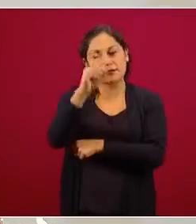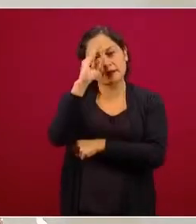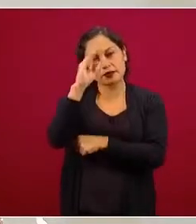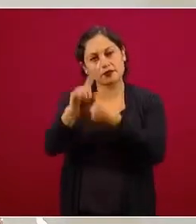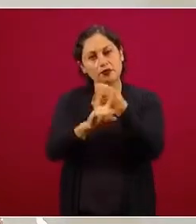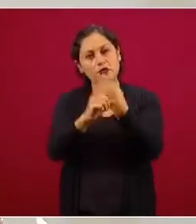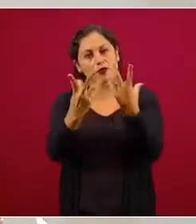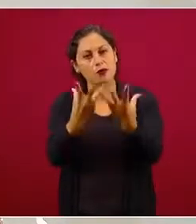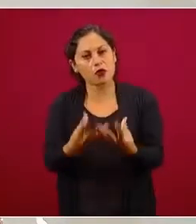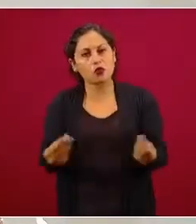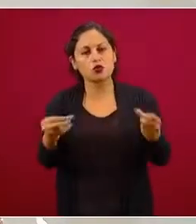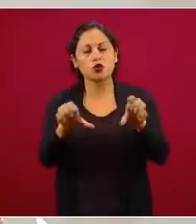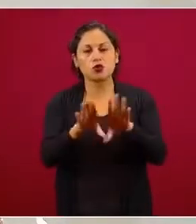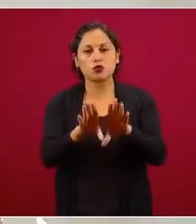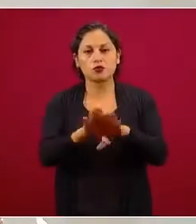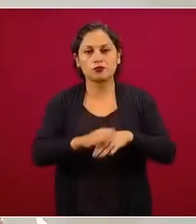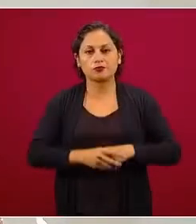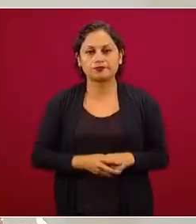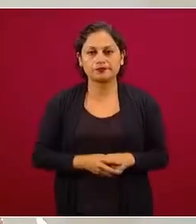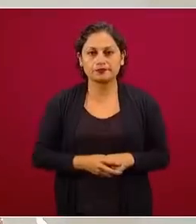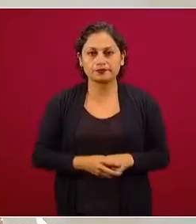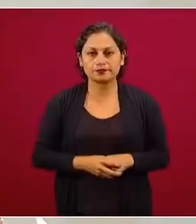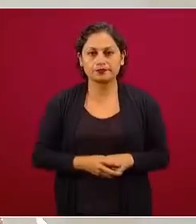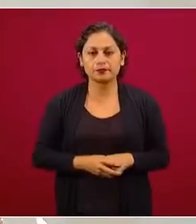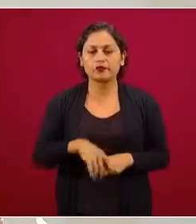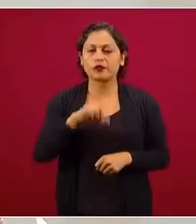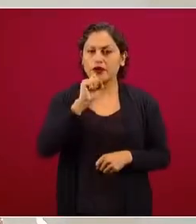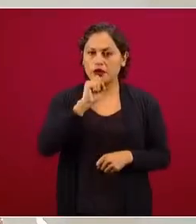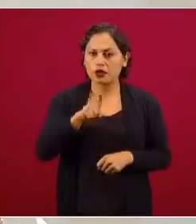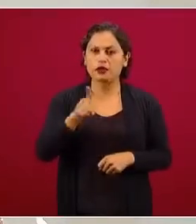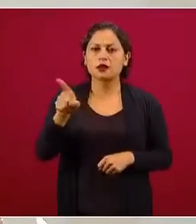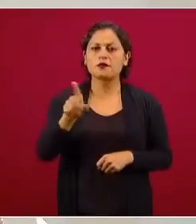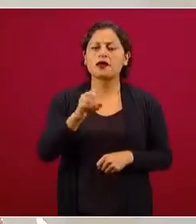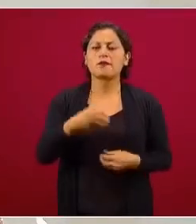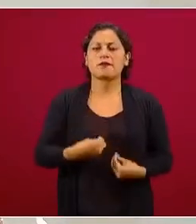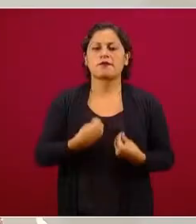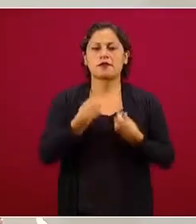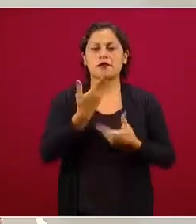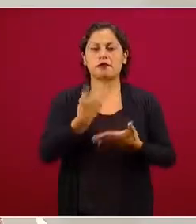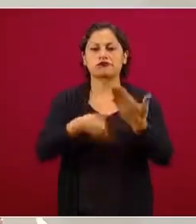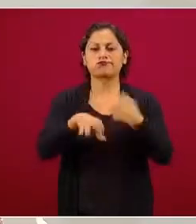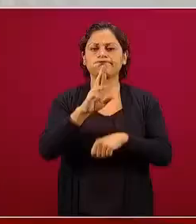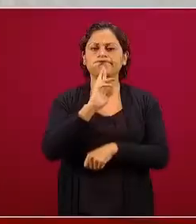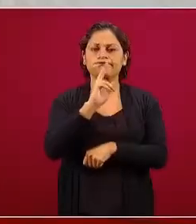solución o de una vida más digna y una vida más humana.